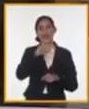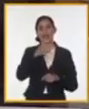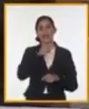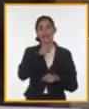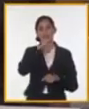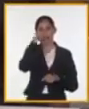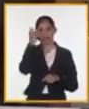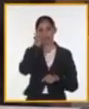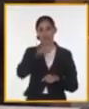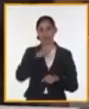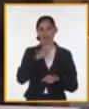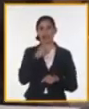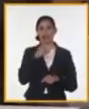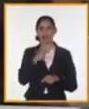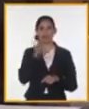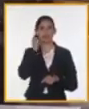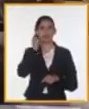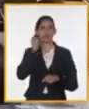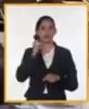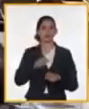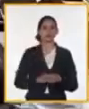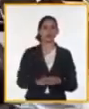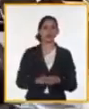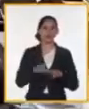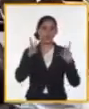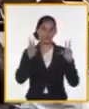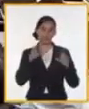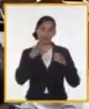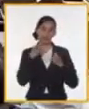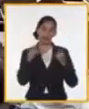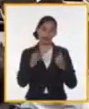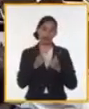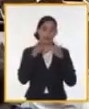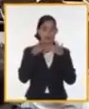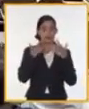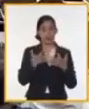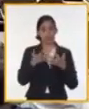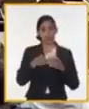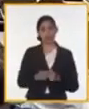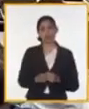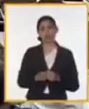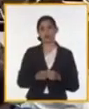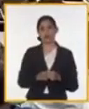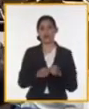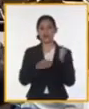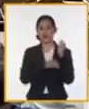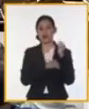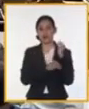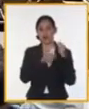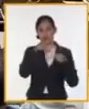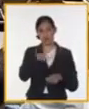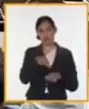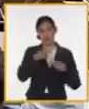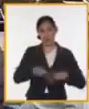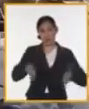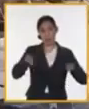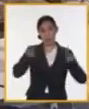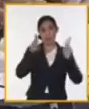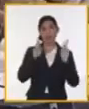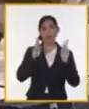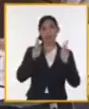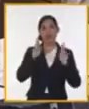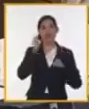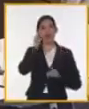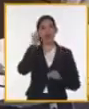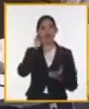Si usted me permite, abordo este tema, pero el fortalecimiento de la Federación, que está en uno de los acuerdos, que es el acuerdo número 27